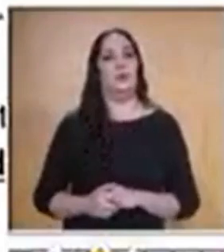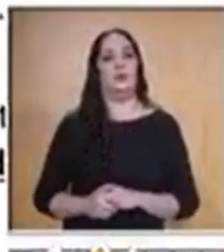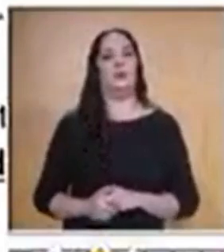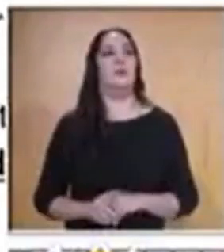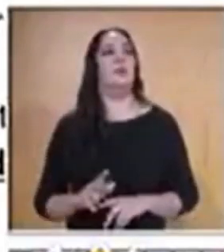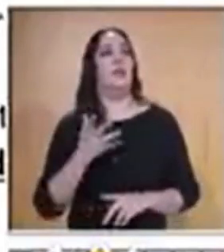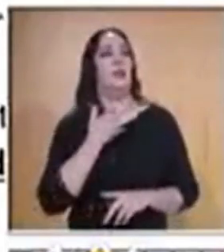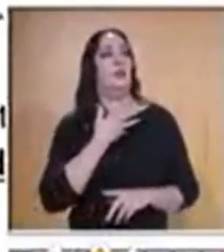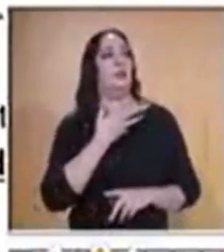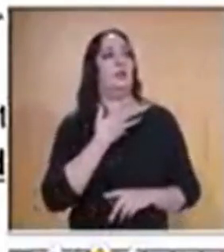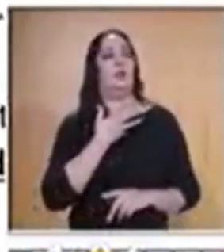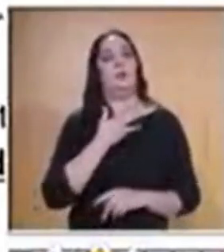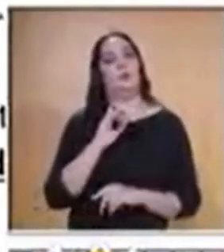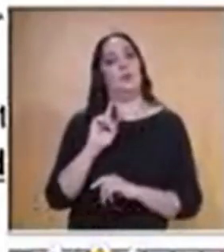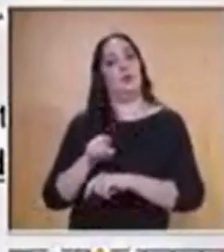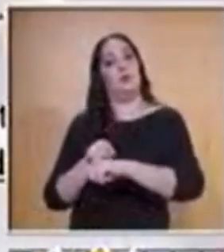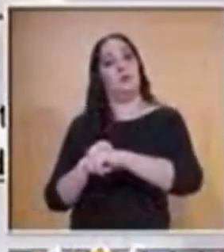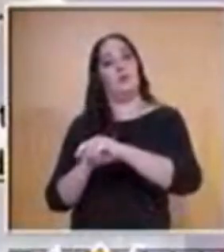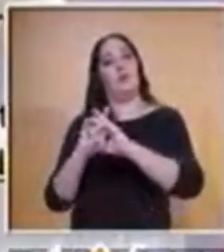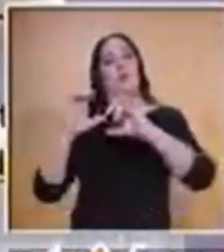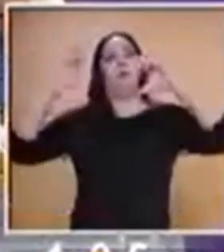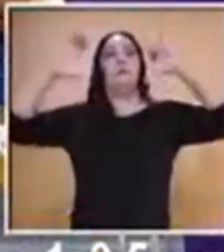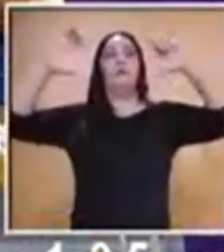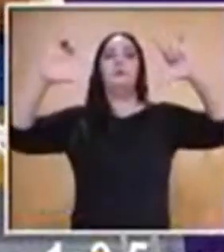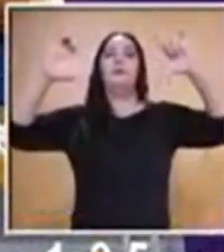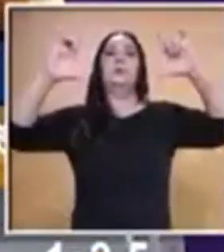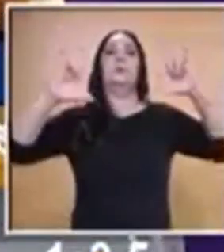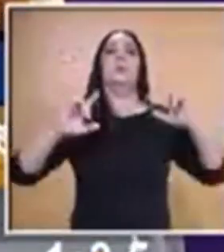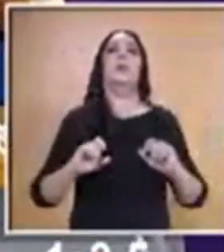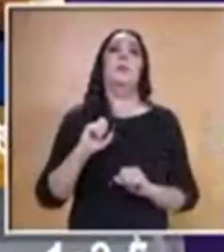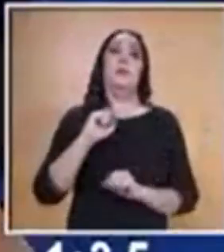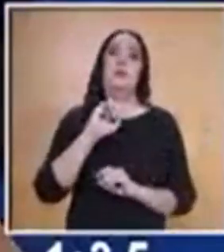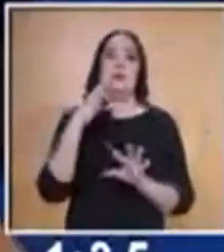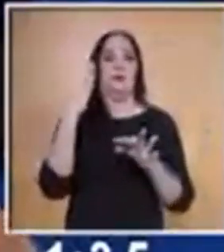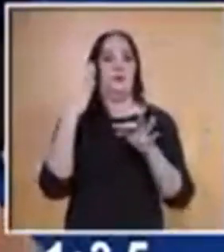Aquí tenemos el reloj de pared